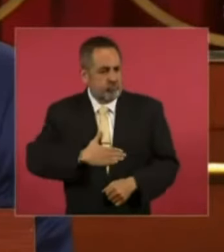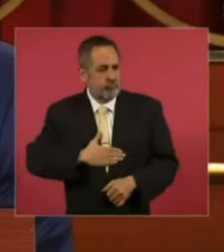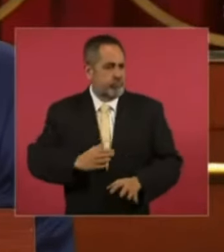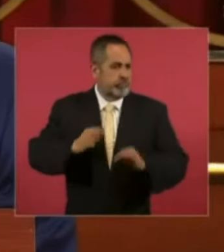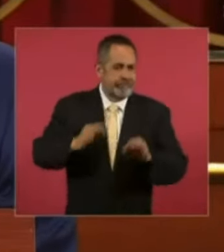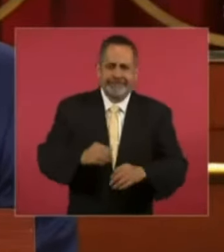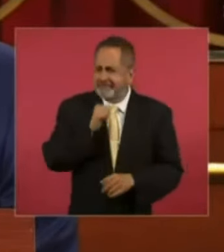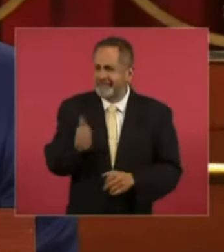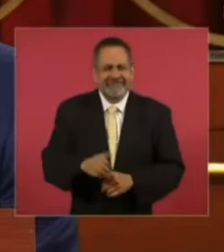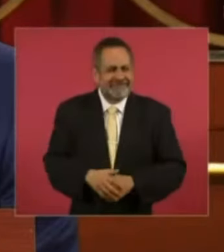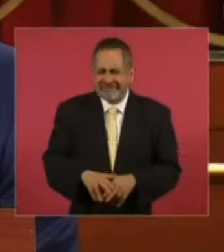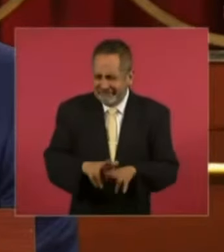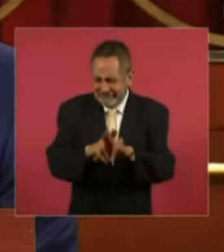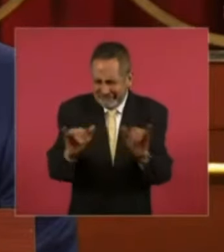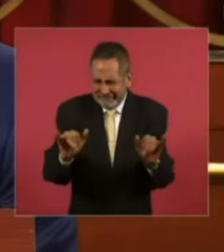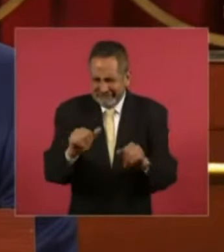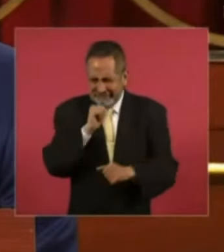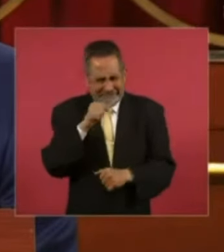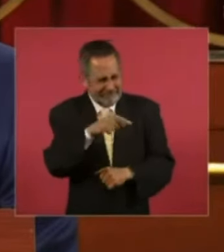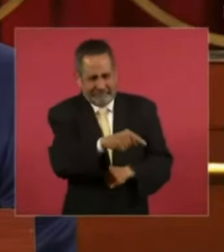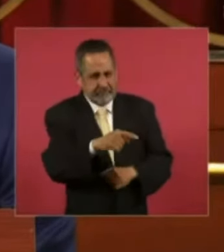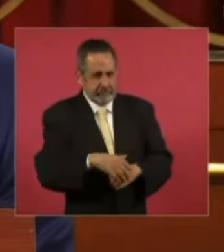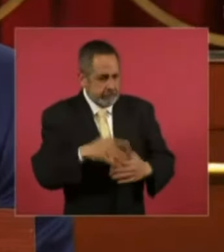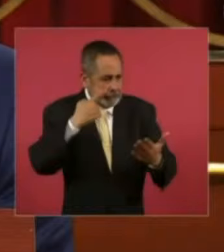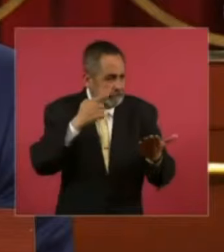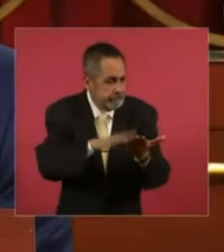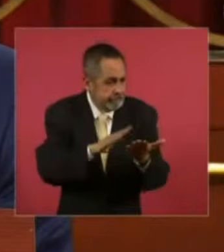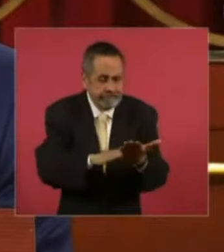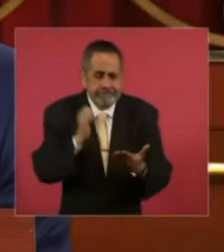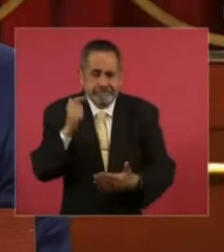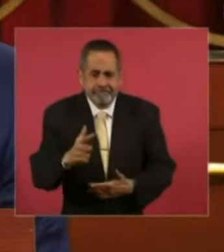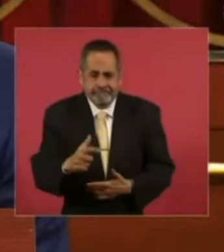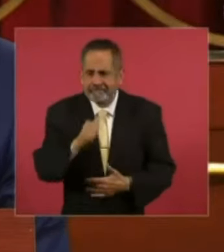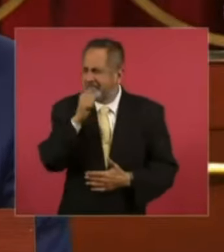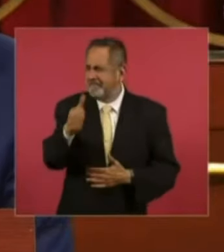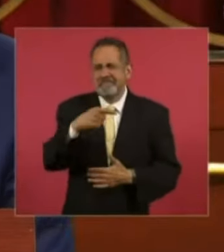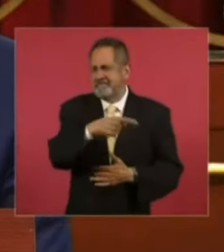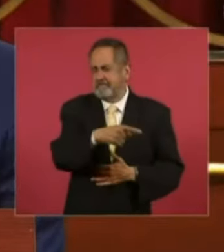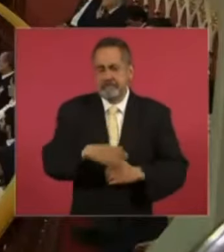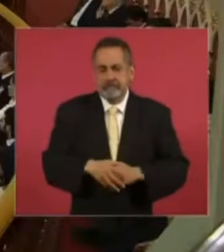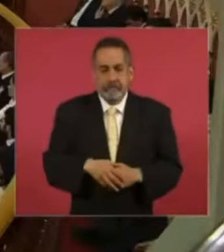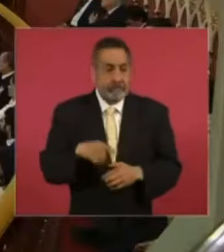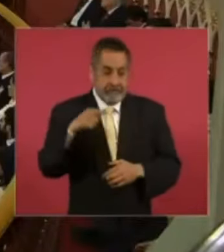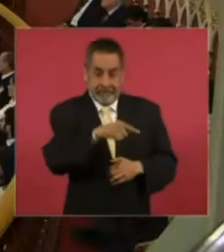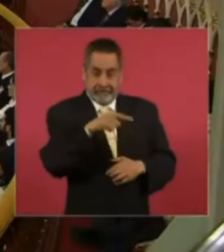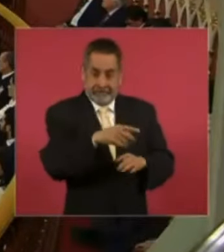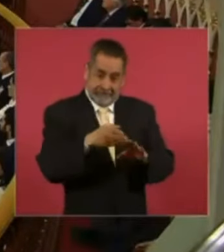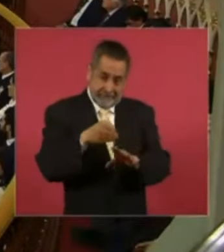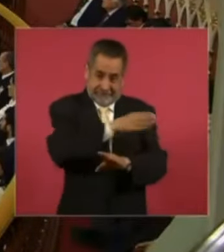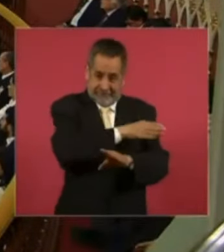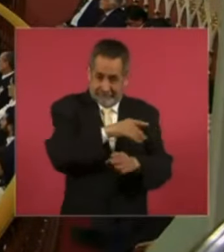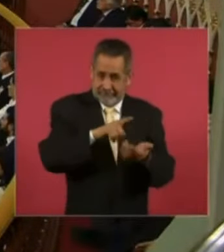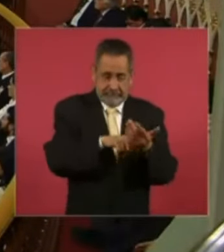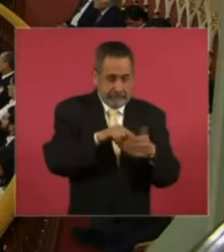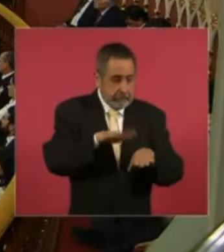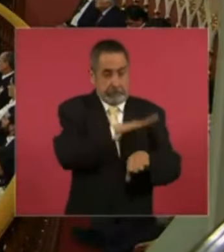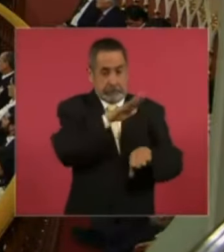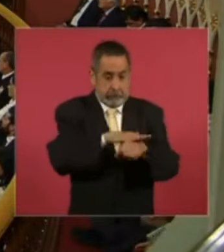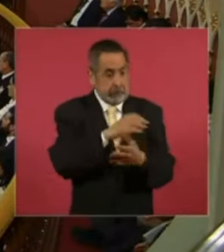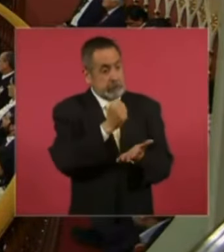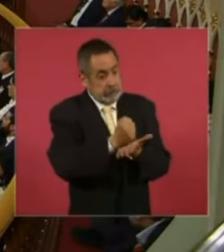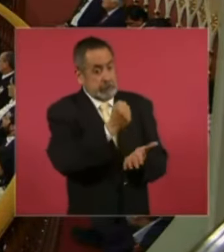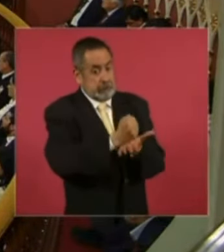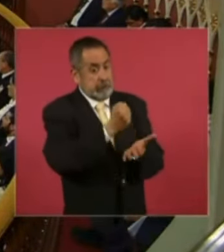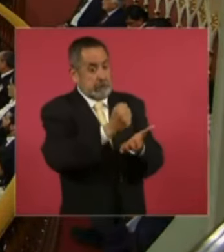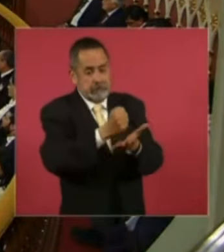y demás. Ah, tal cual. Y una última cosa, Alejandro, bueno, una penúltima cosa más bien,